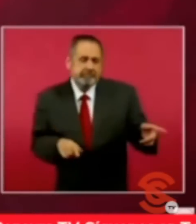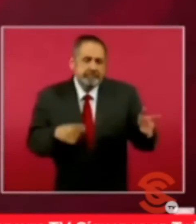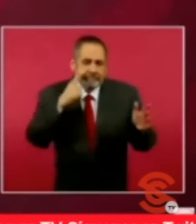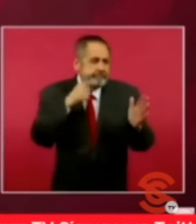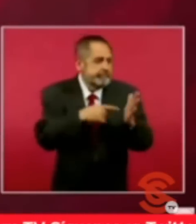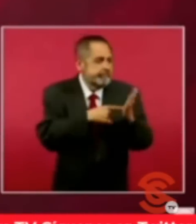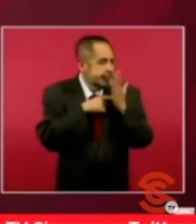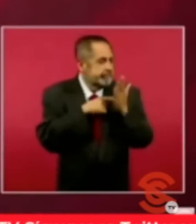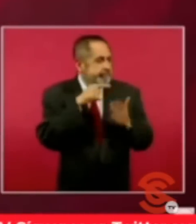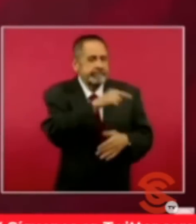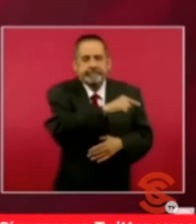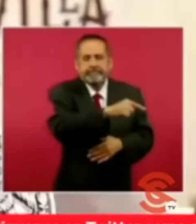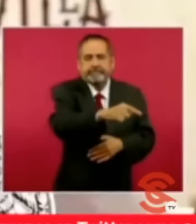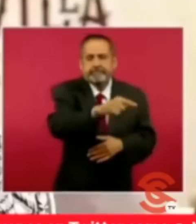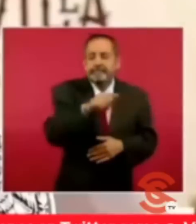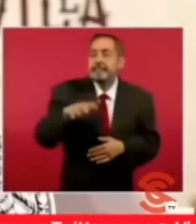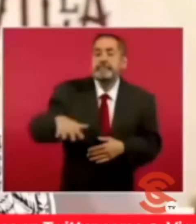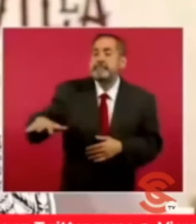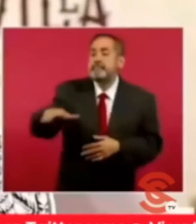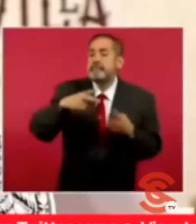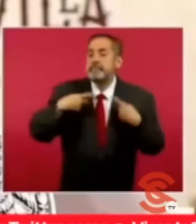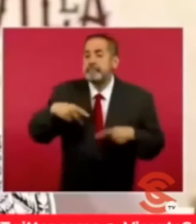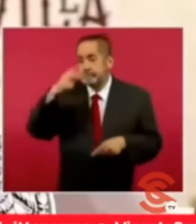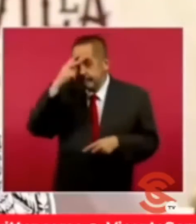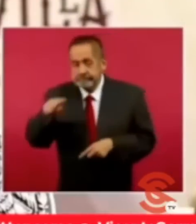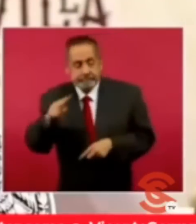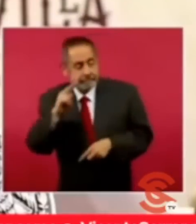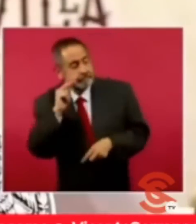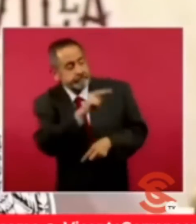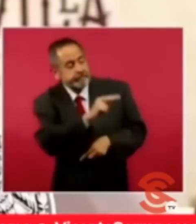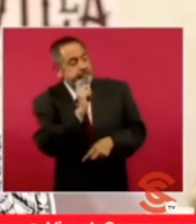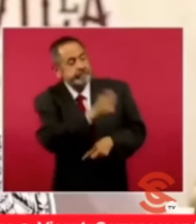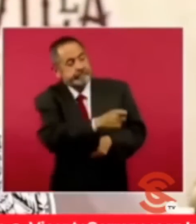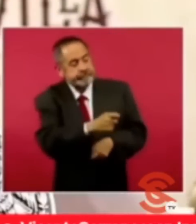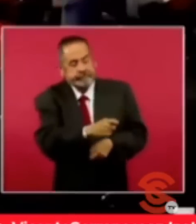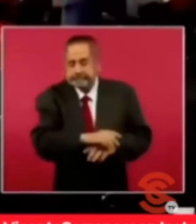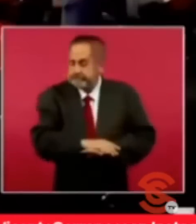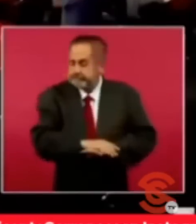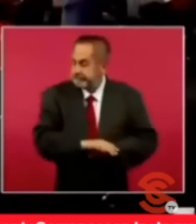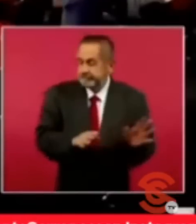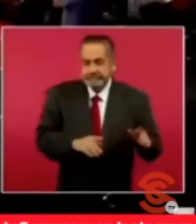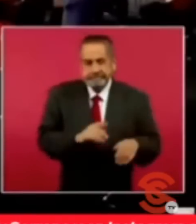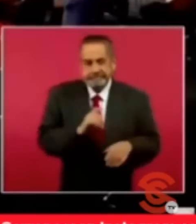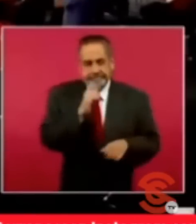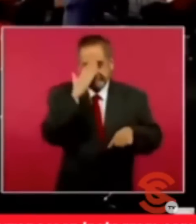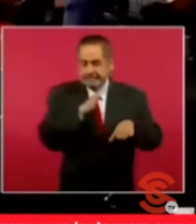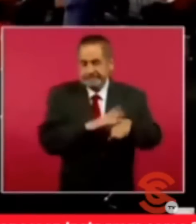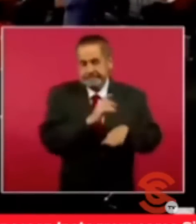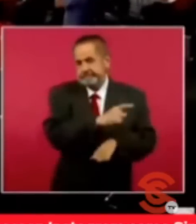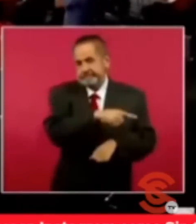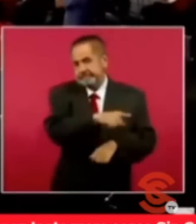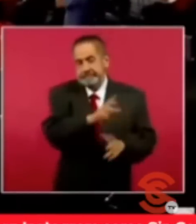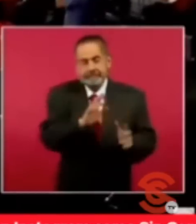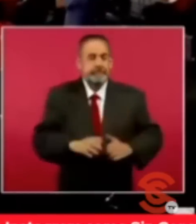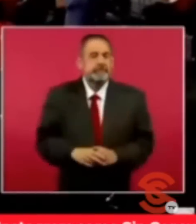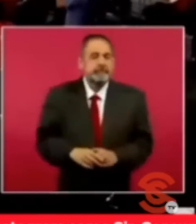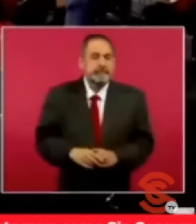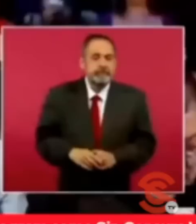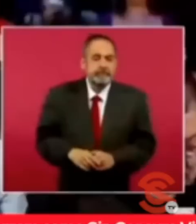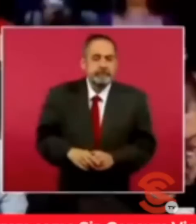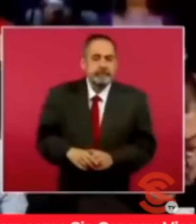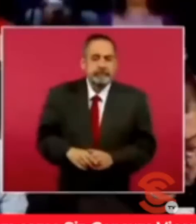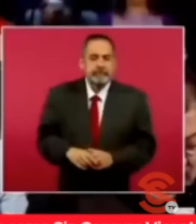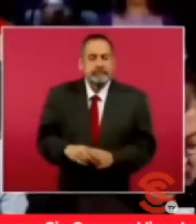para que los mexicanos hagan su propia reflexión. Secretario, hace unos